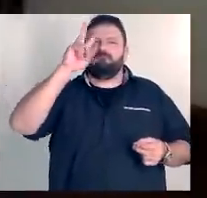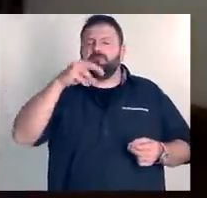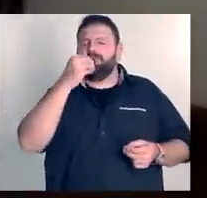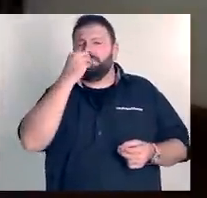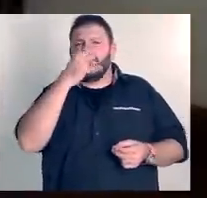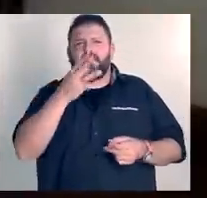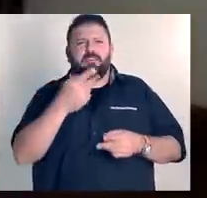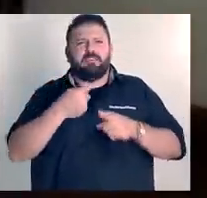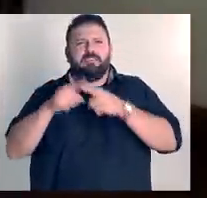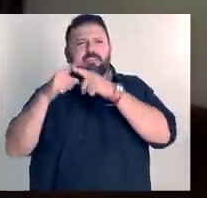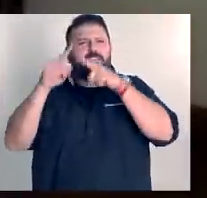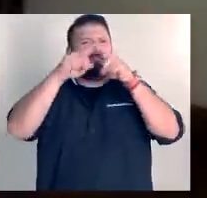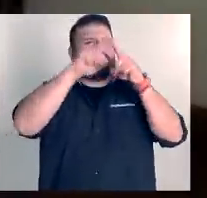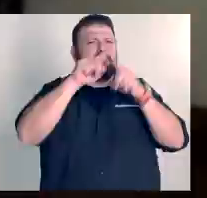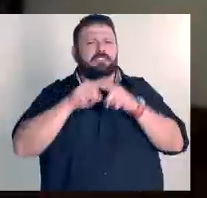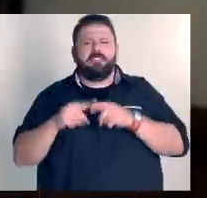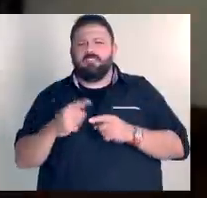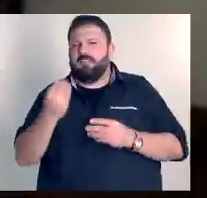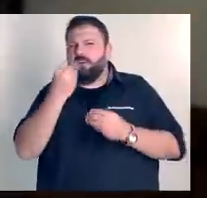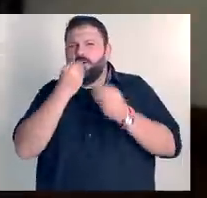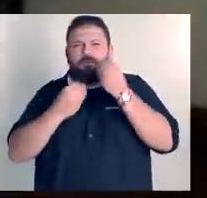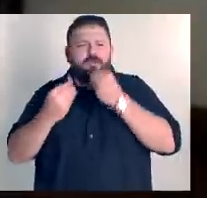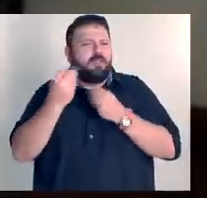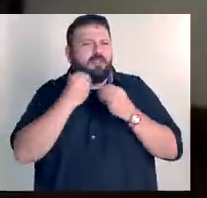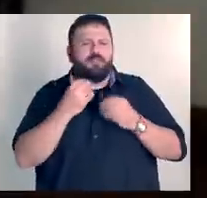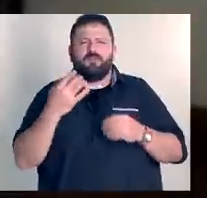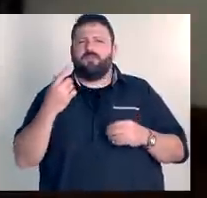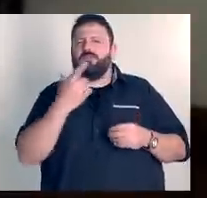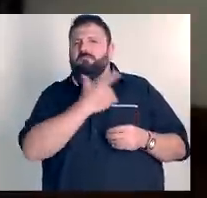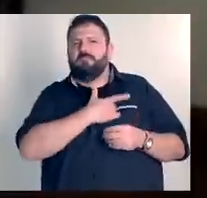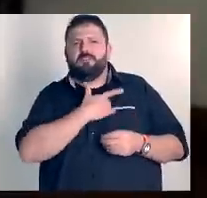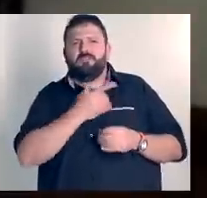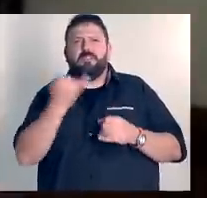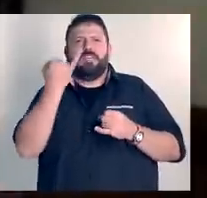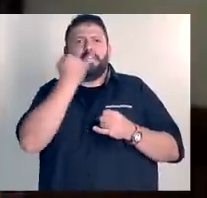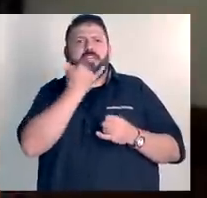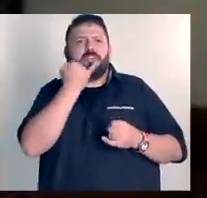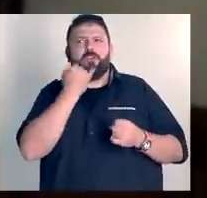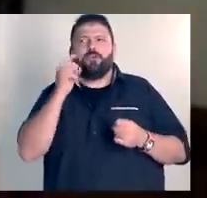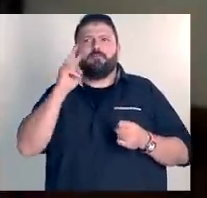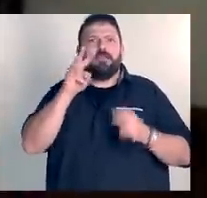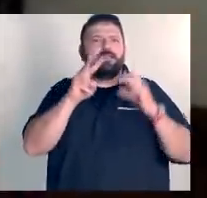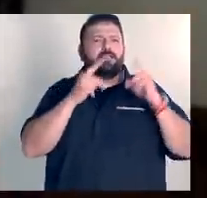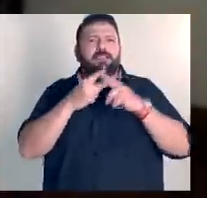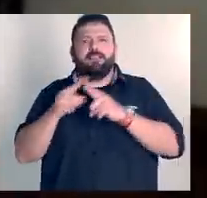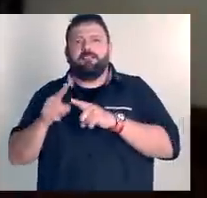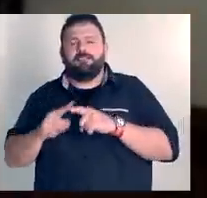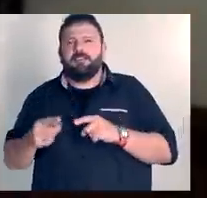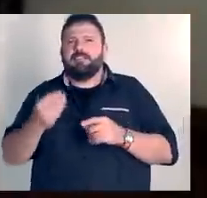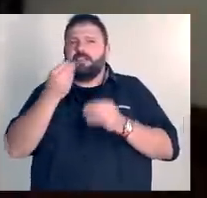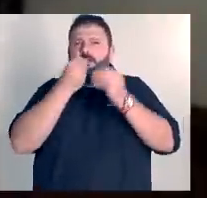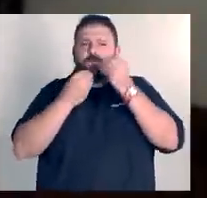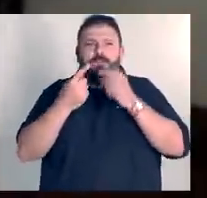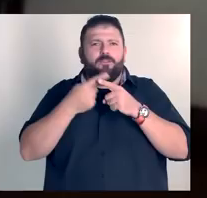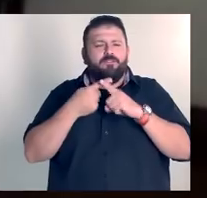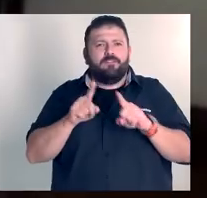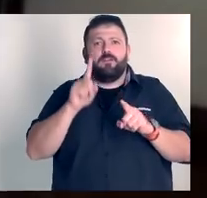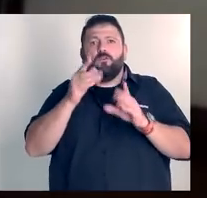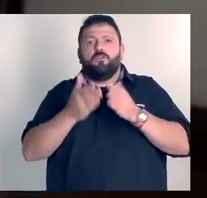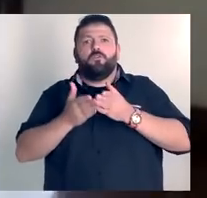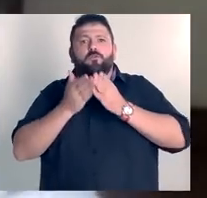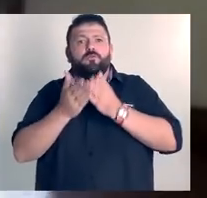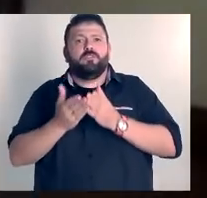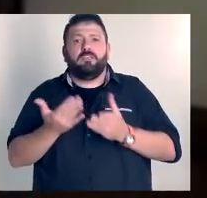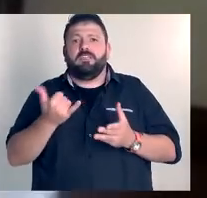Malasia, Hong Kong, comiendo rico, hablando de idiomas diferentes, oliendo diferente, sintiendo diferente, en un crucero, ¿te